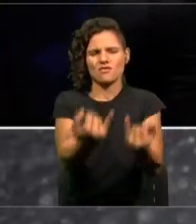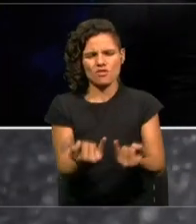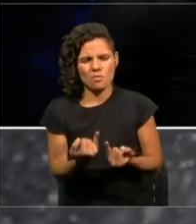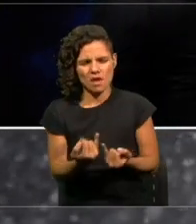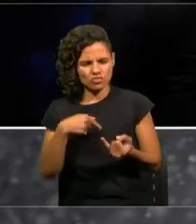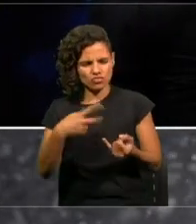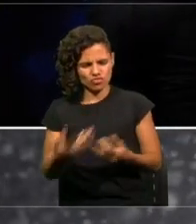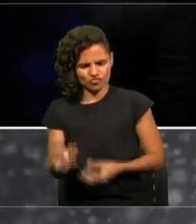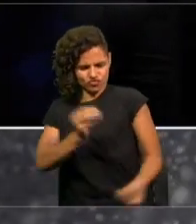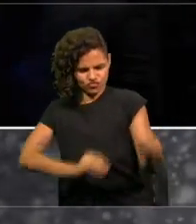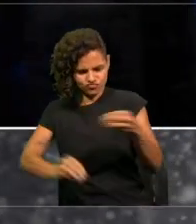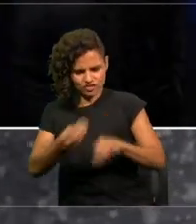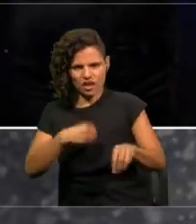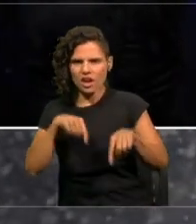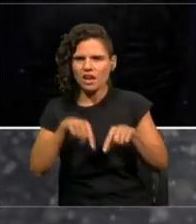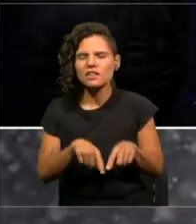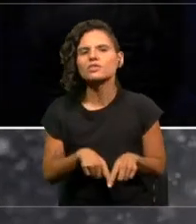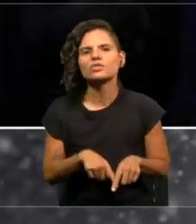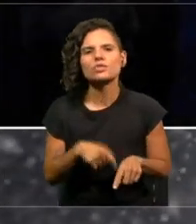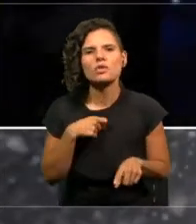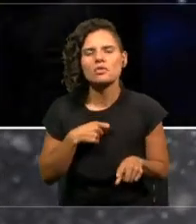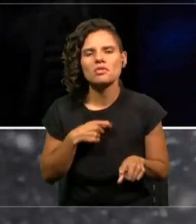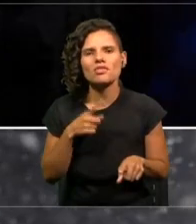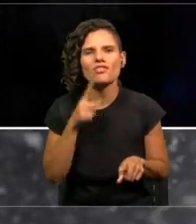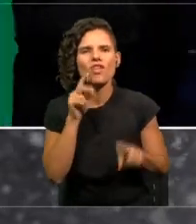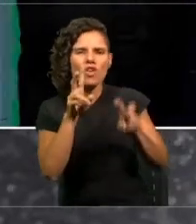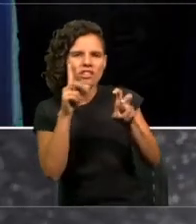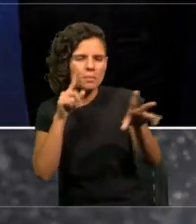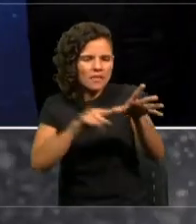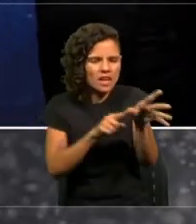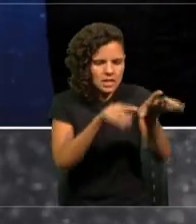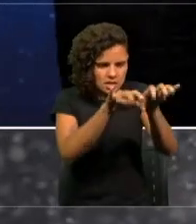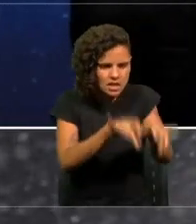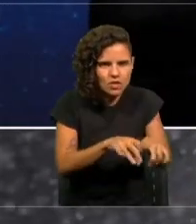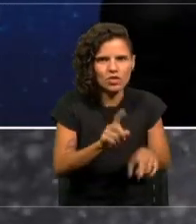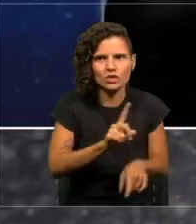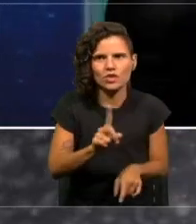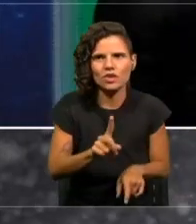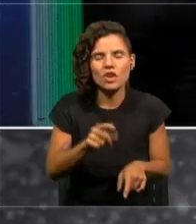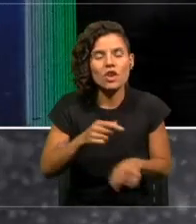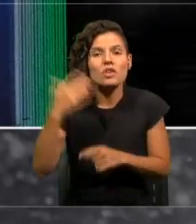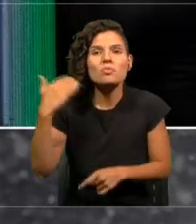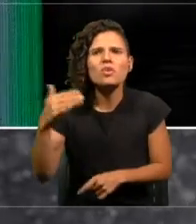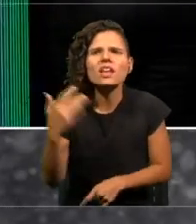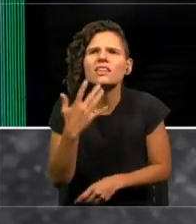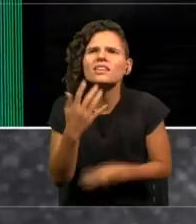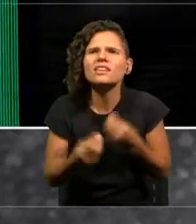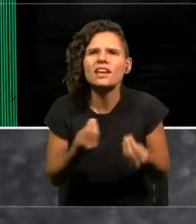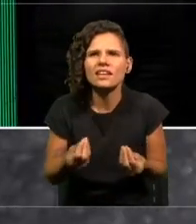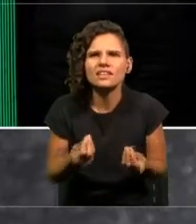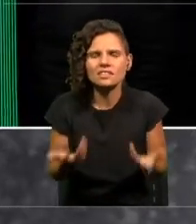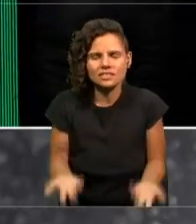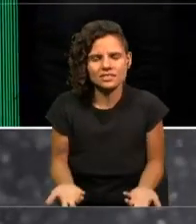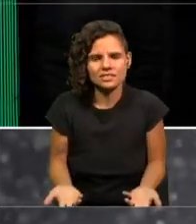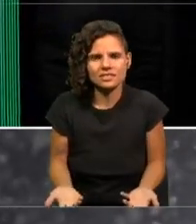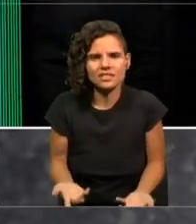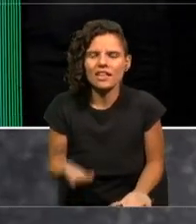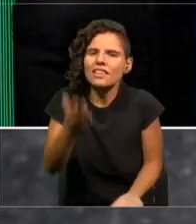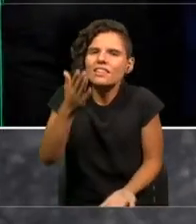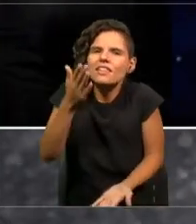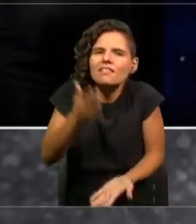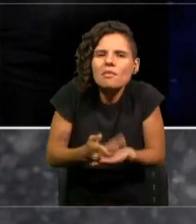de lo que lo técnico significa lo importante la pregunta es la que nos debemos hacer es esto